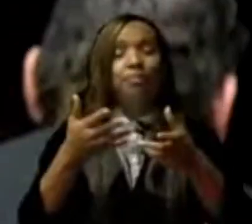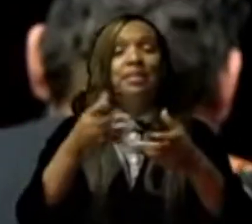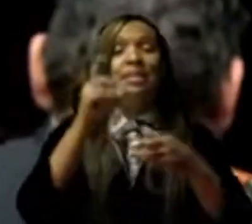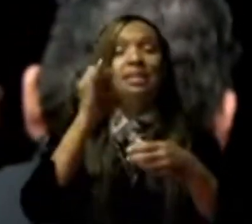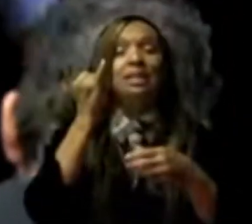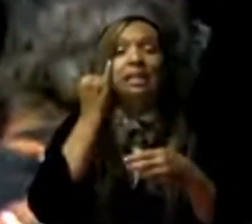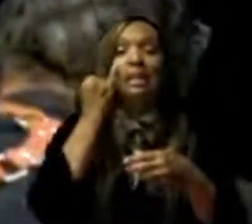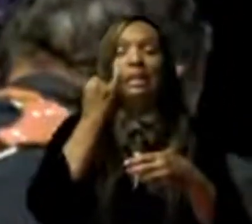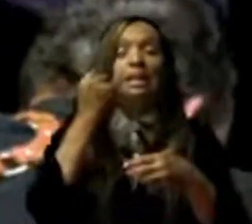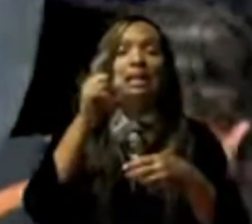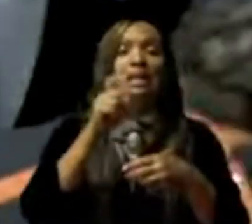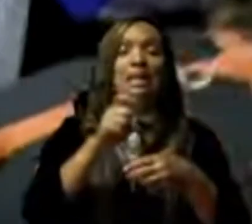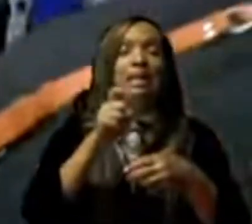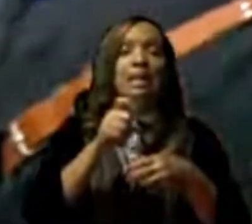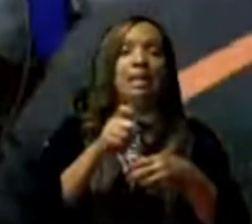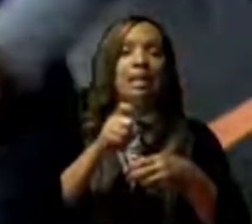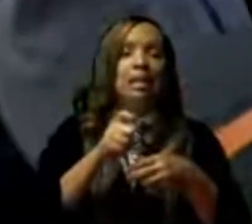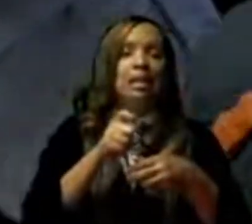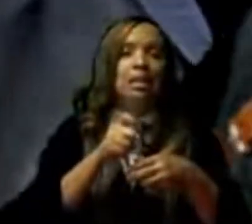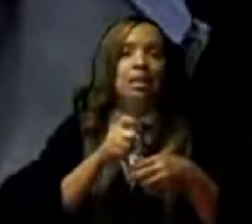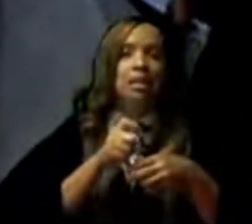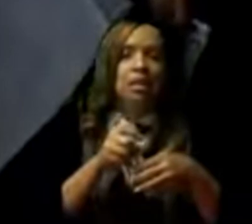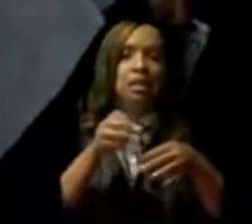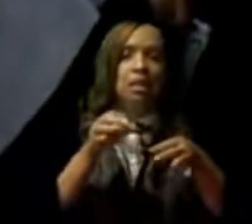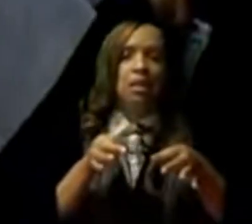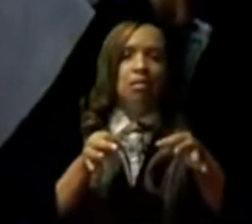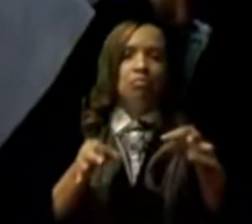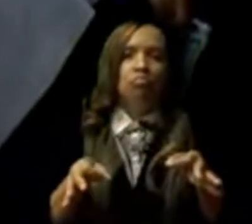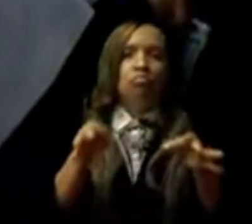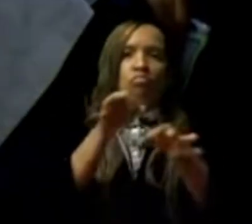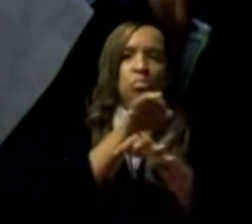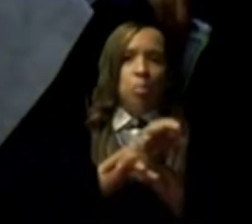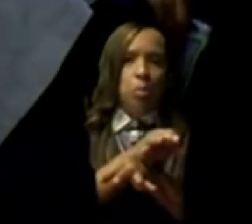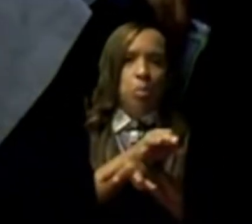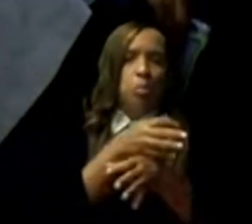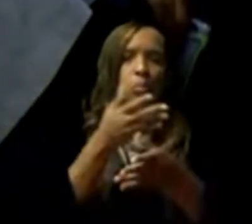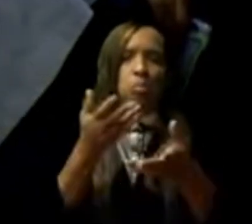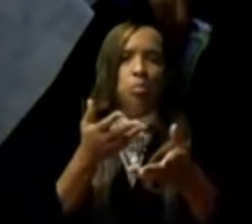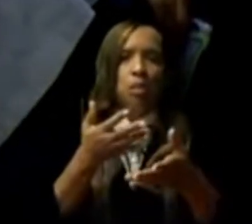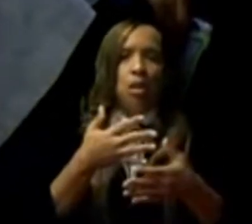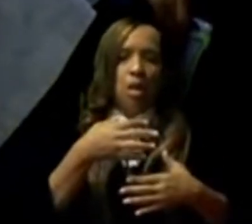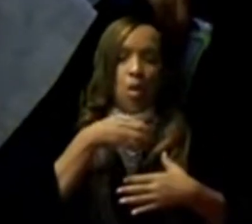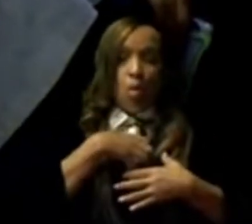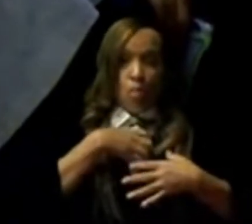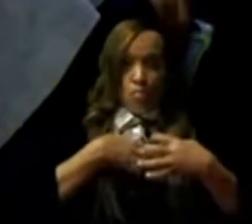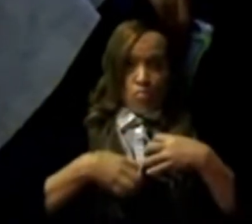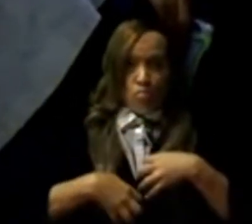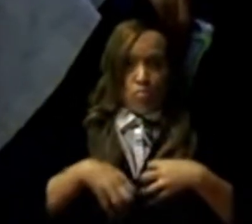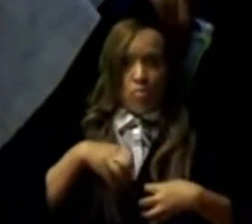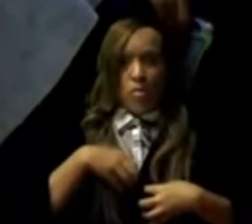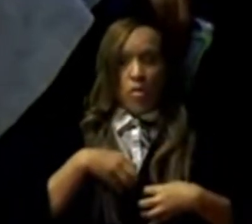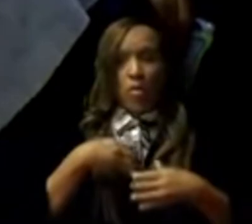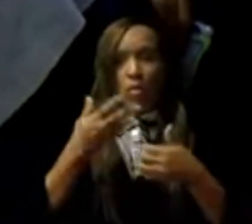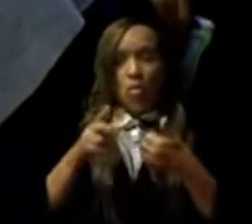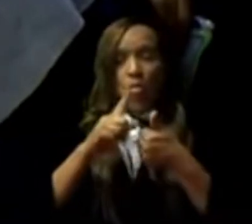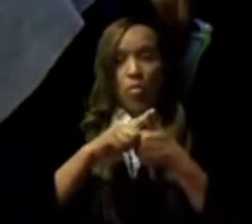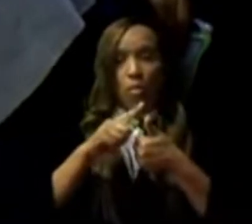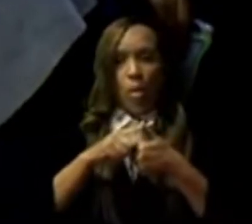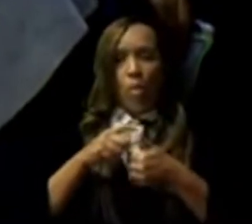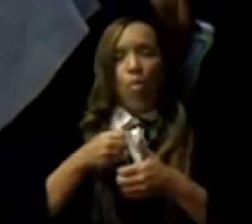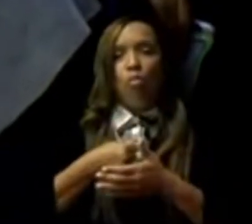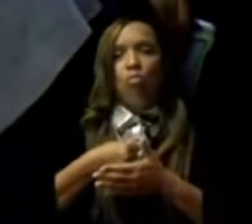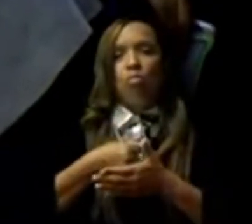la piel se puede donar, las córneas se pueden donar, el corazón se puede